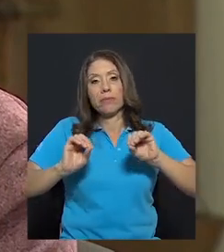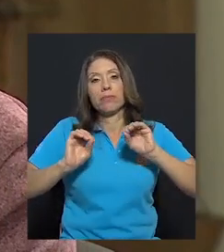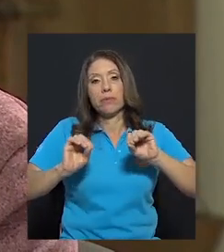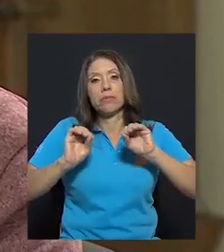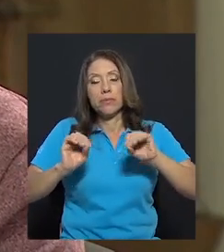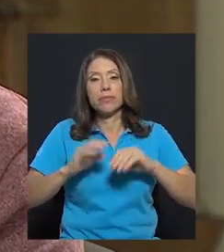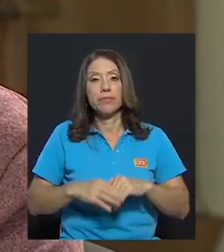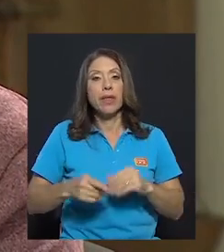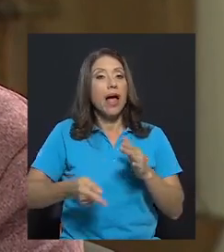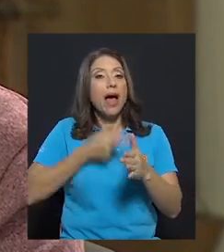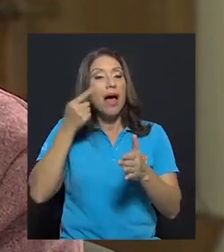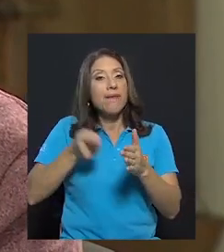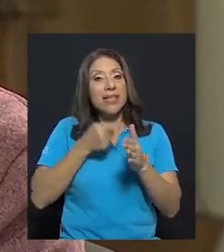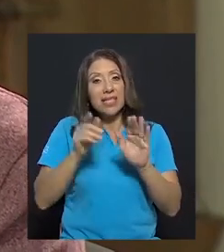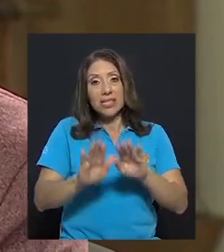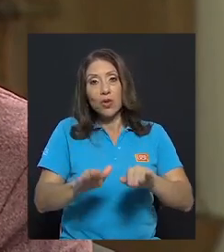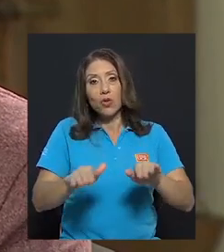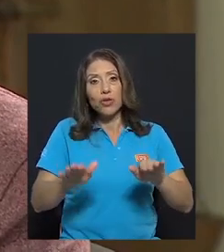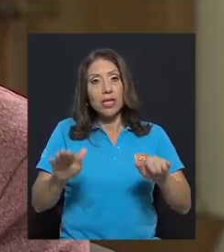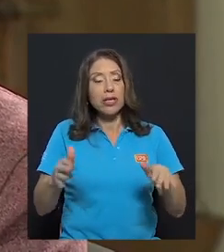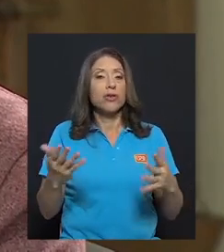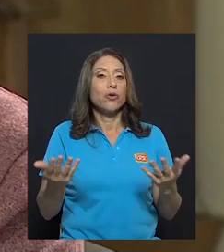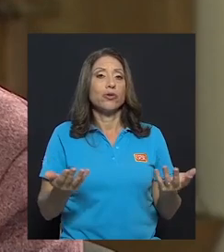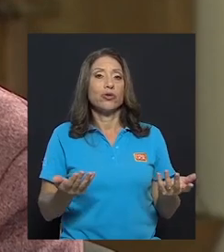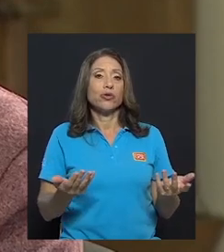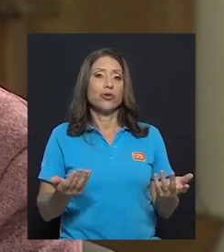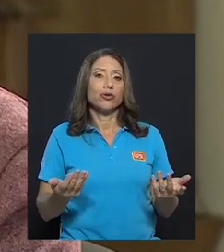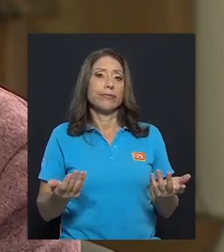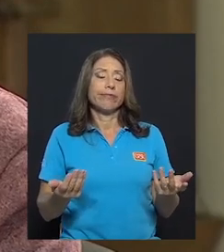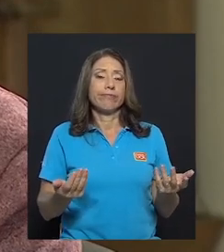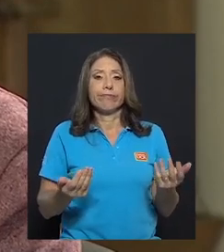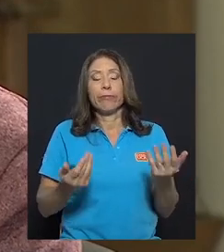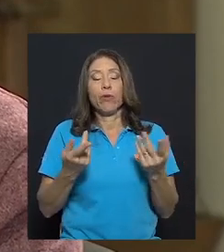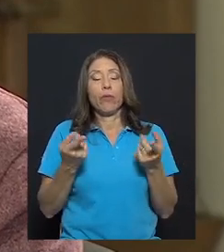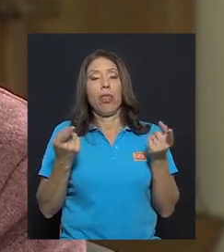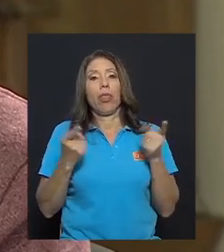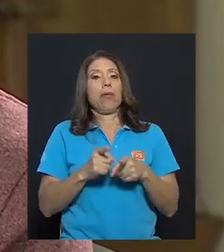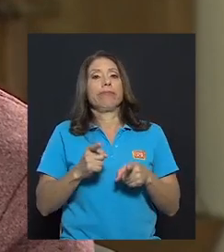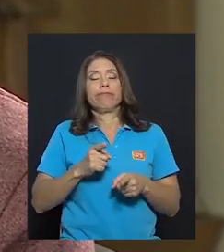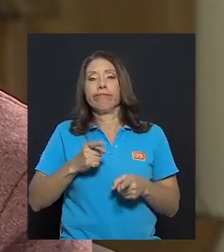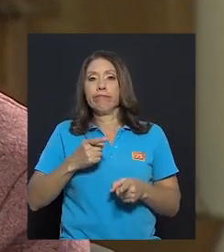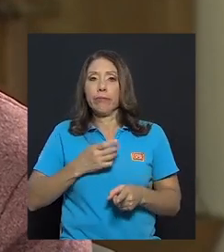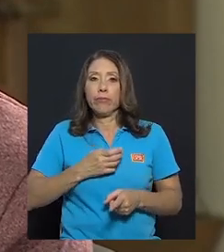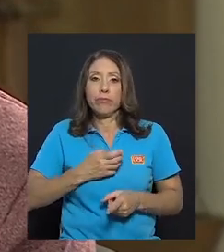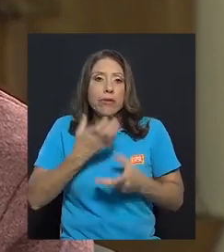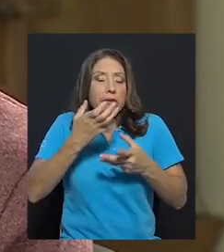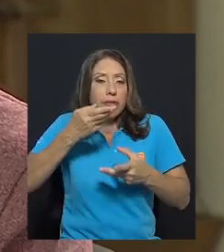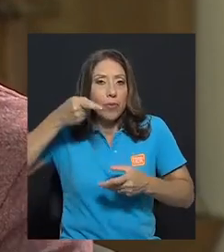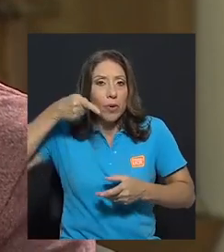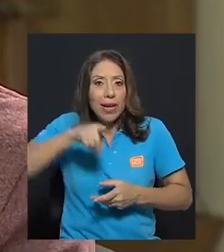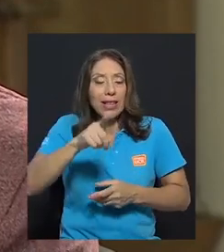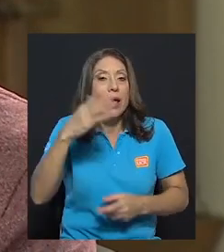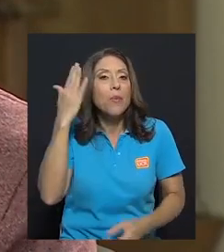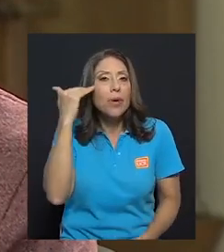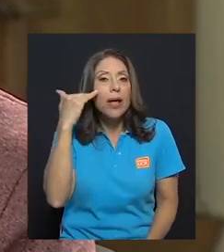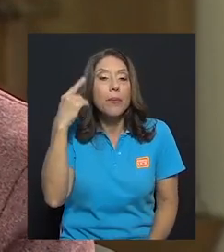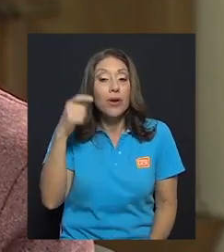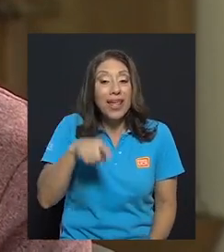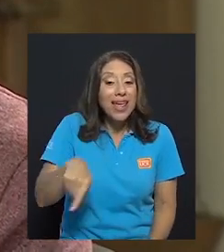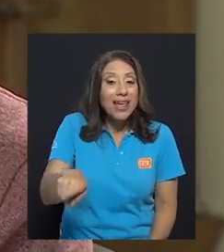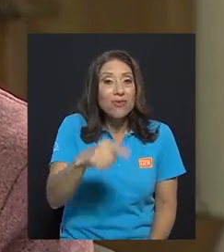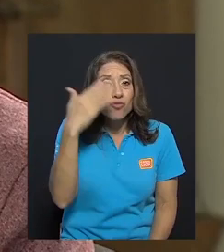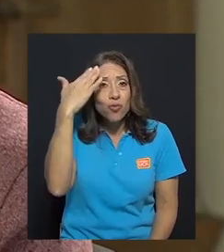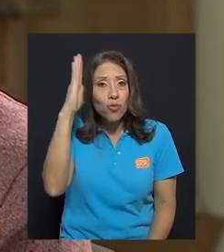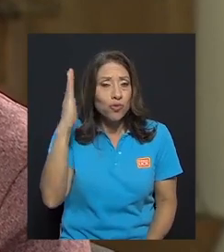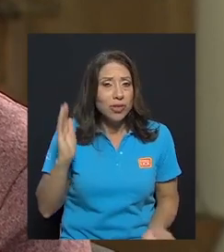niños a veces tienden a reaccionar de manera violenta, y eso es porque ellos no conocen, ellos están creando su concepto de subjetividad,